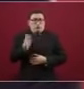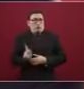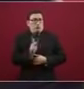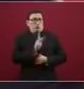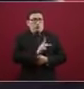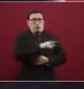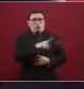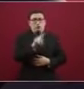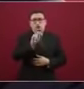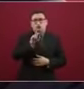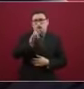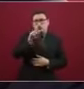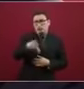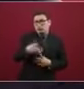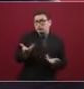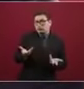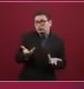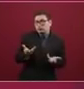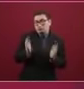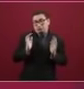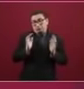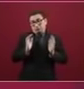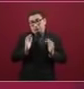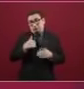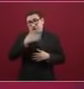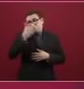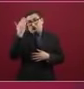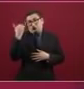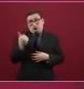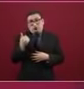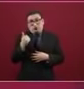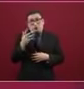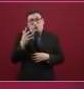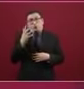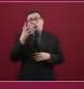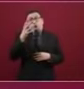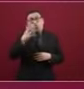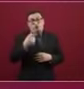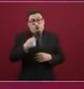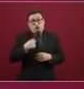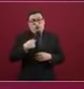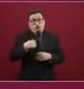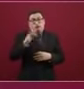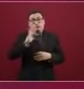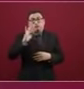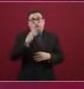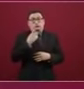Entonces, yo no sé si vaya a ser un delito el que yo pueda decir